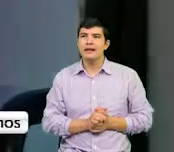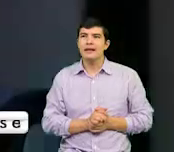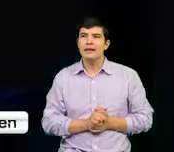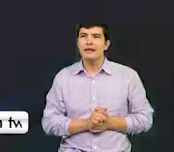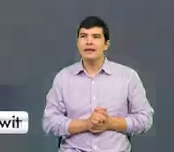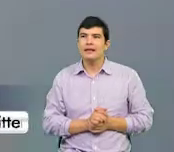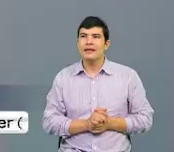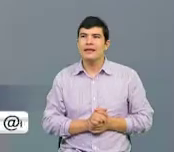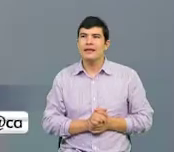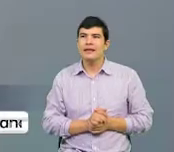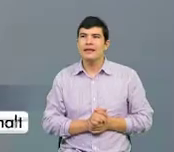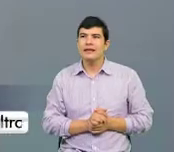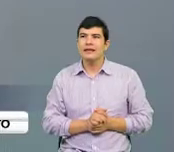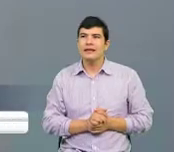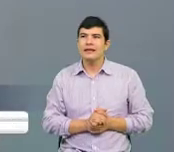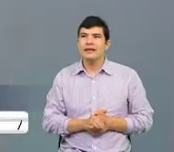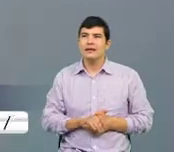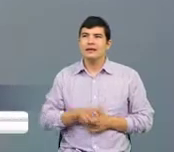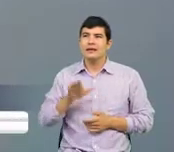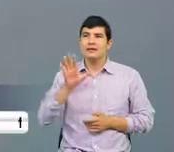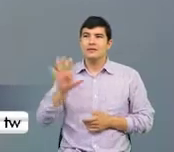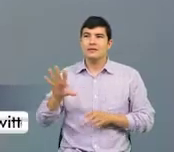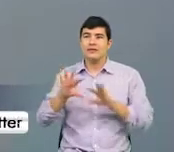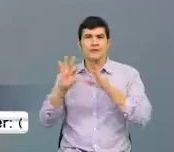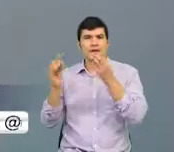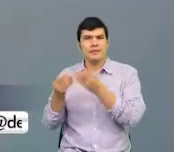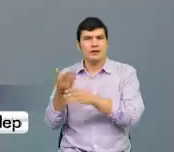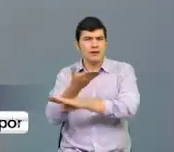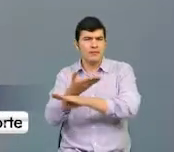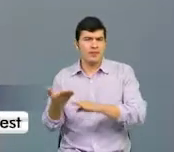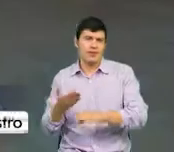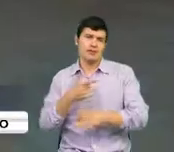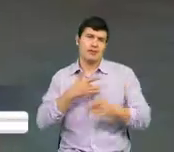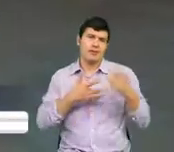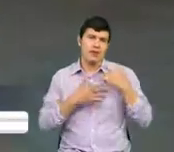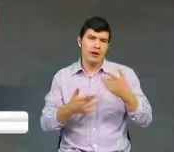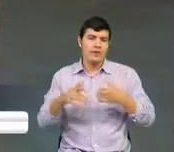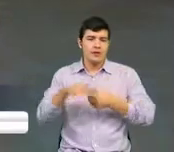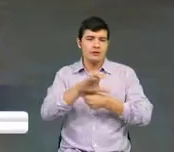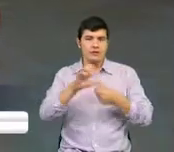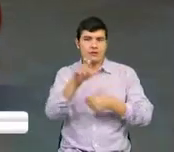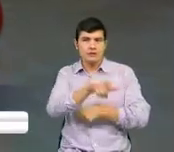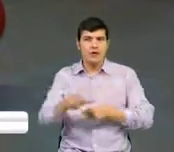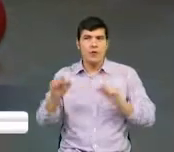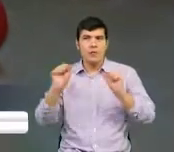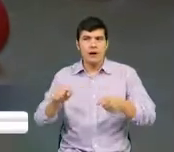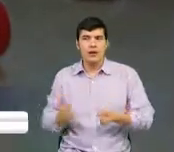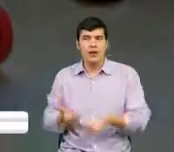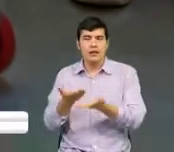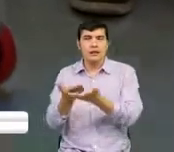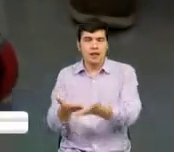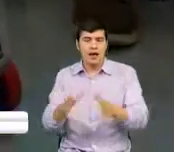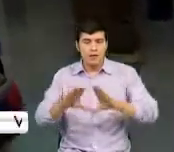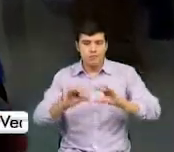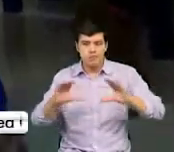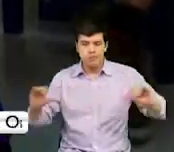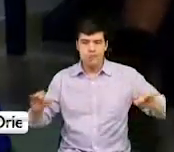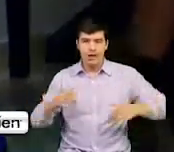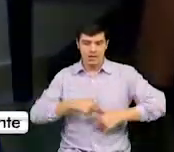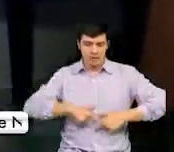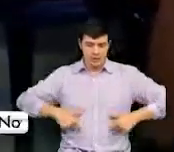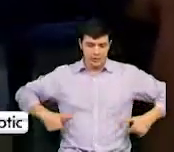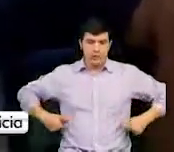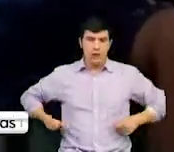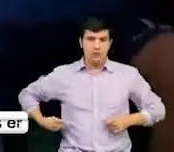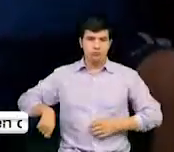2x6, 12. Esta familia pide la solidaridad ciudadana que pueda suministrarles colchonetas, cintas elásticas,